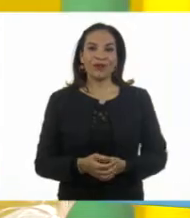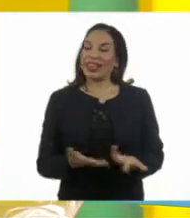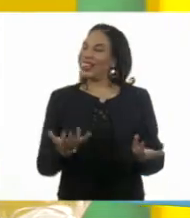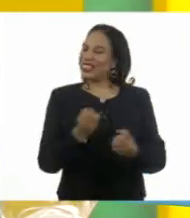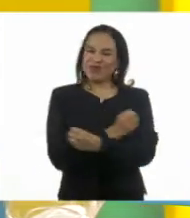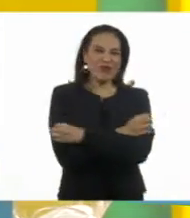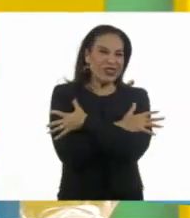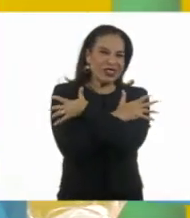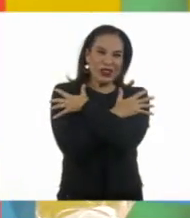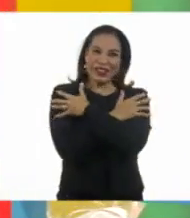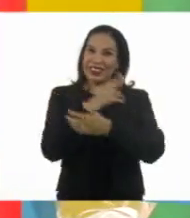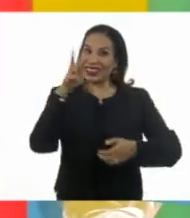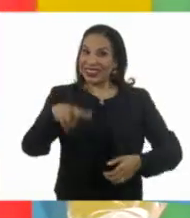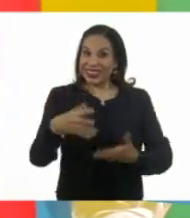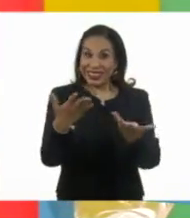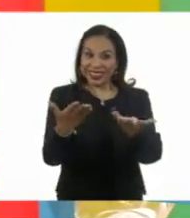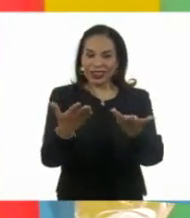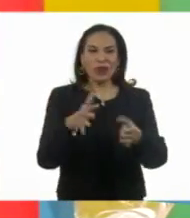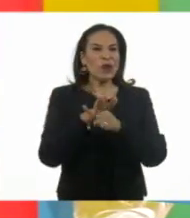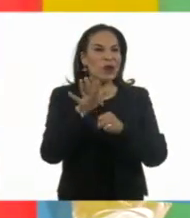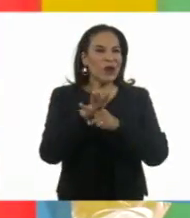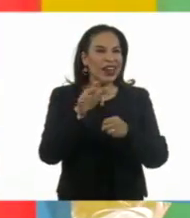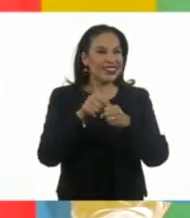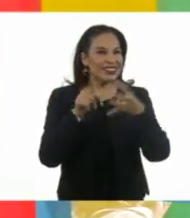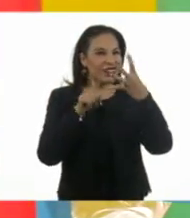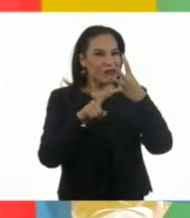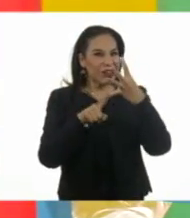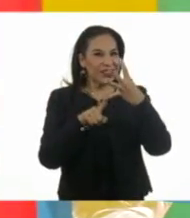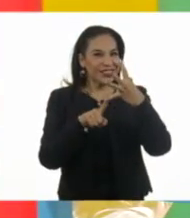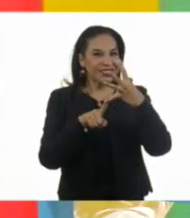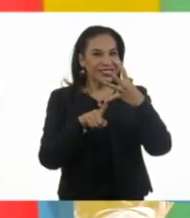¡Qué emocionante! ¿Verdad? ¿Cuál dices que es la cuatro?